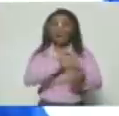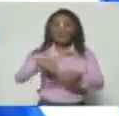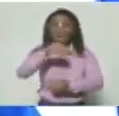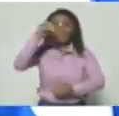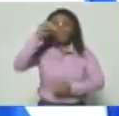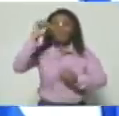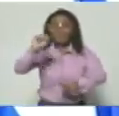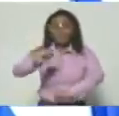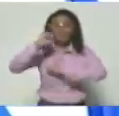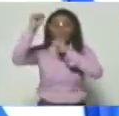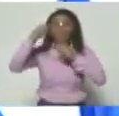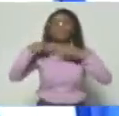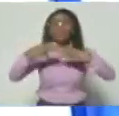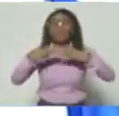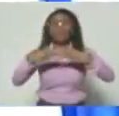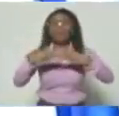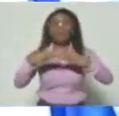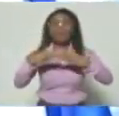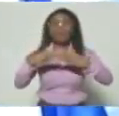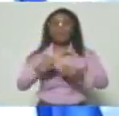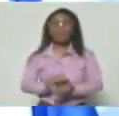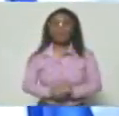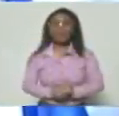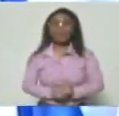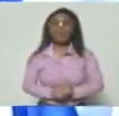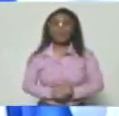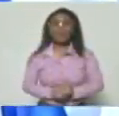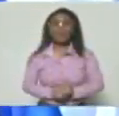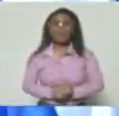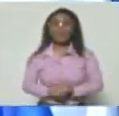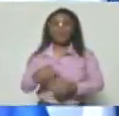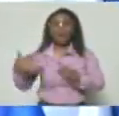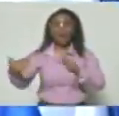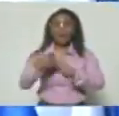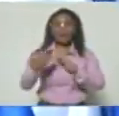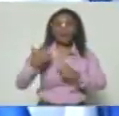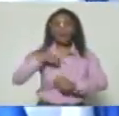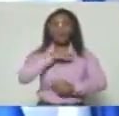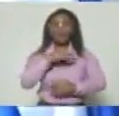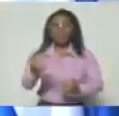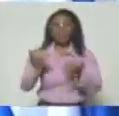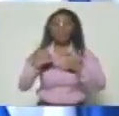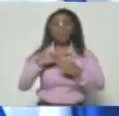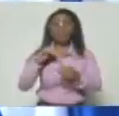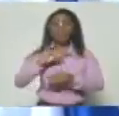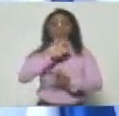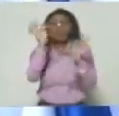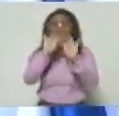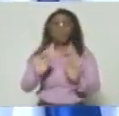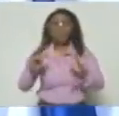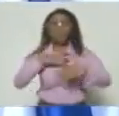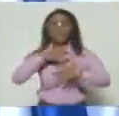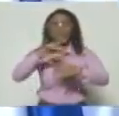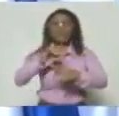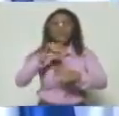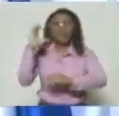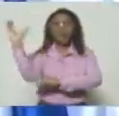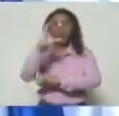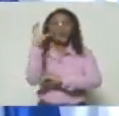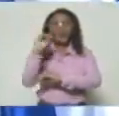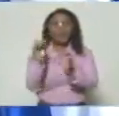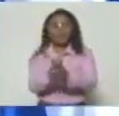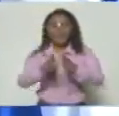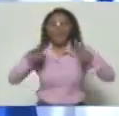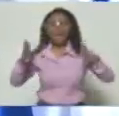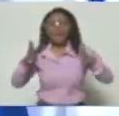Panamá, devorados entre nosotros mismos por la anarquía y por los intereses coloniales de las grandes